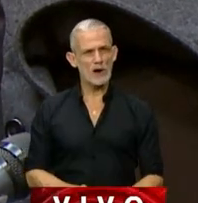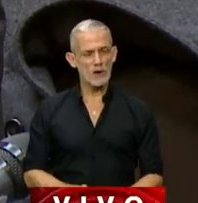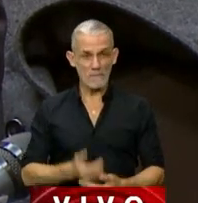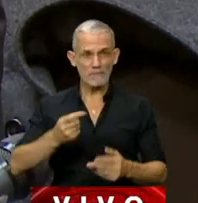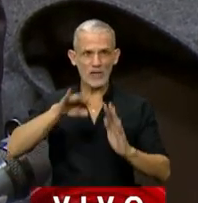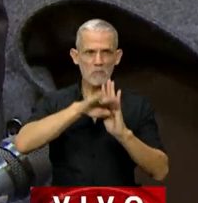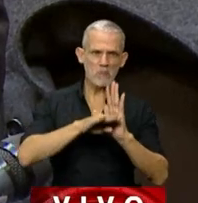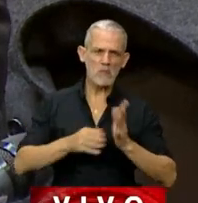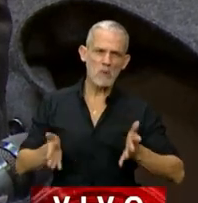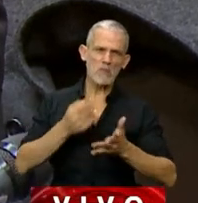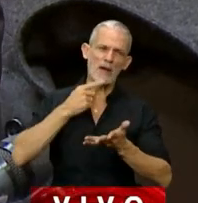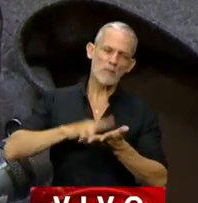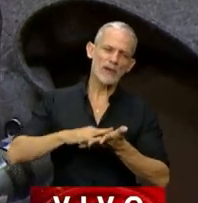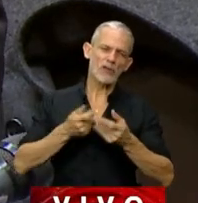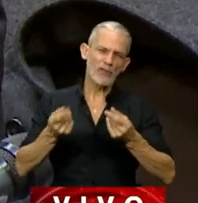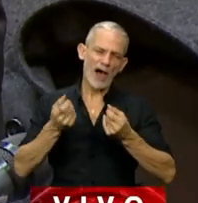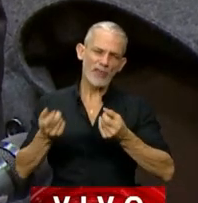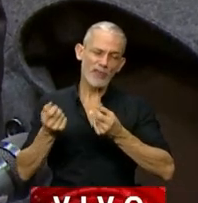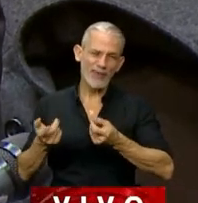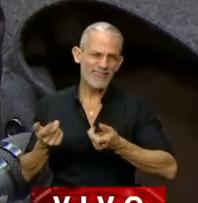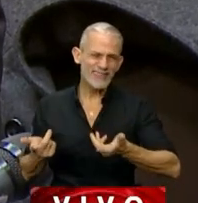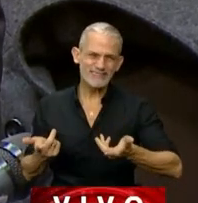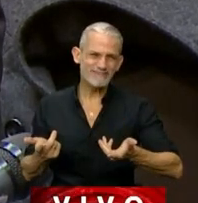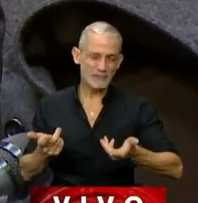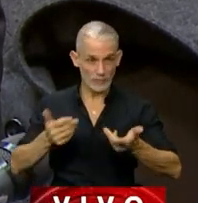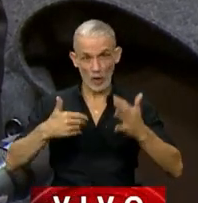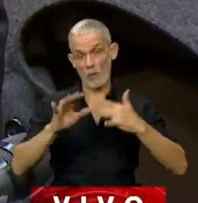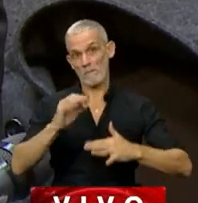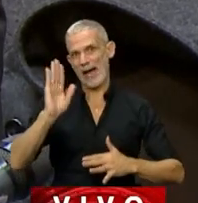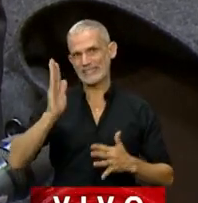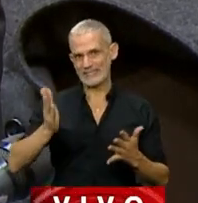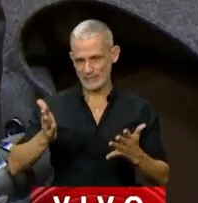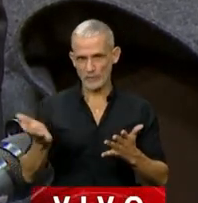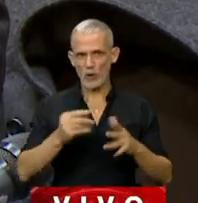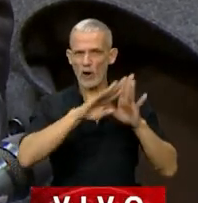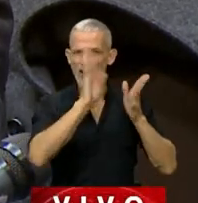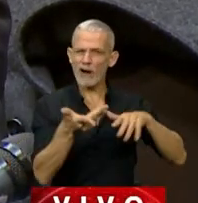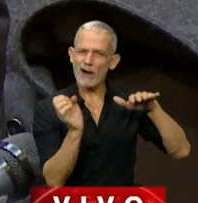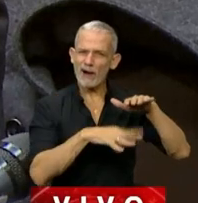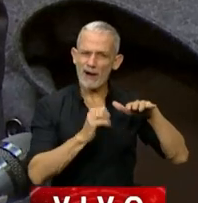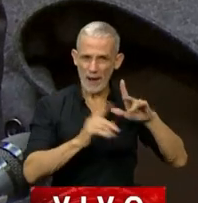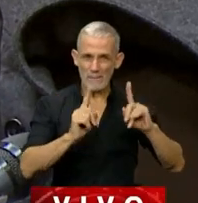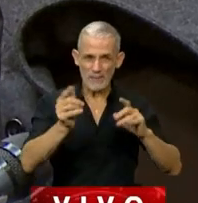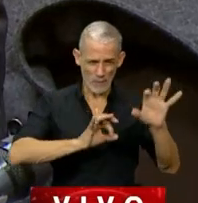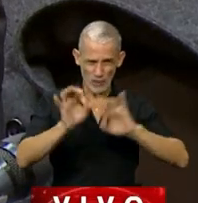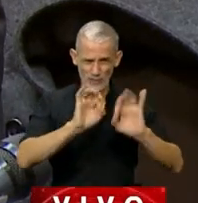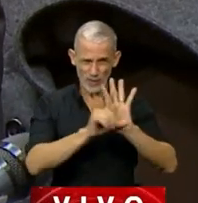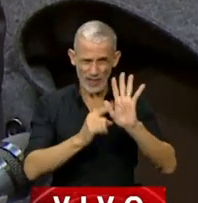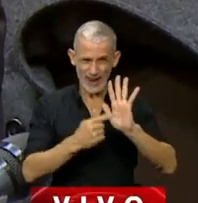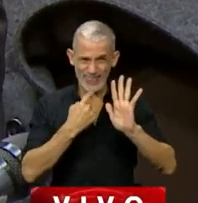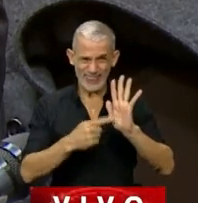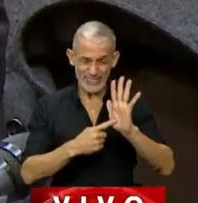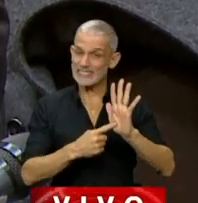con regímenes promocionales y mucho menos o mucho más con fideicomisos como el que este proyecto de